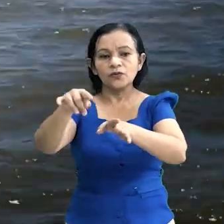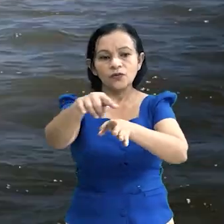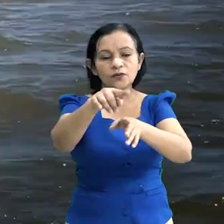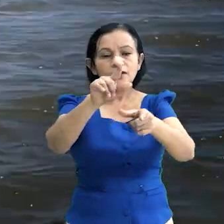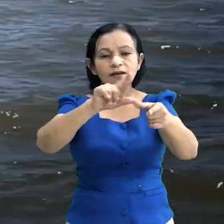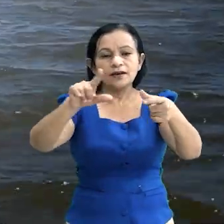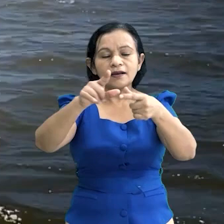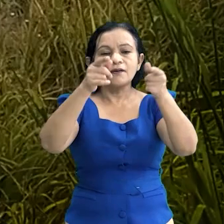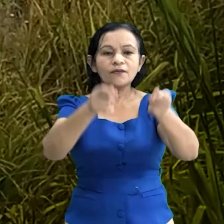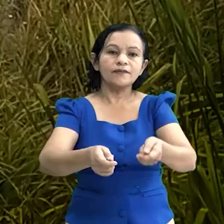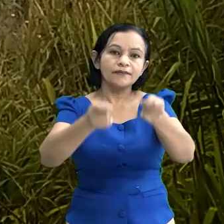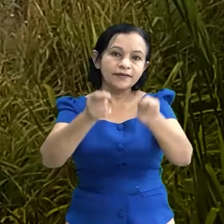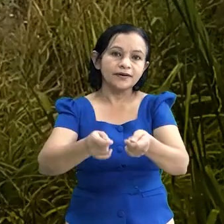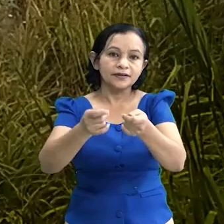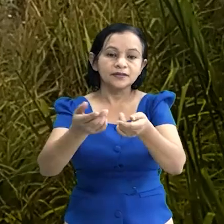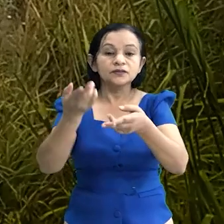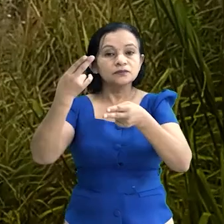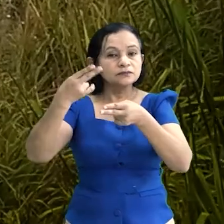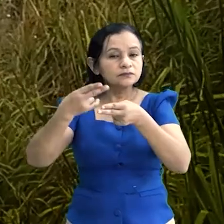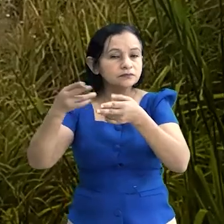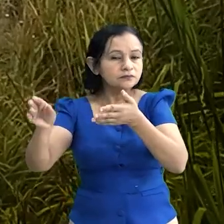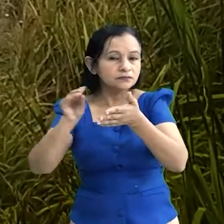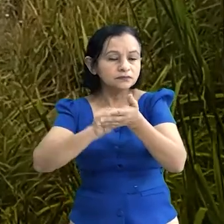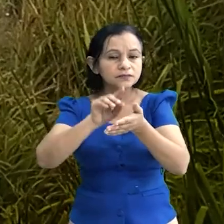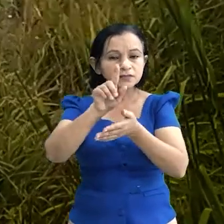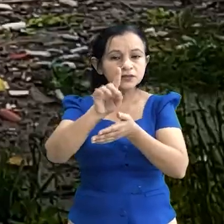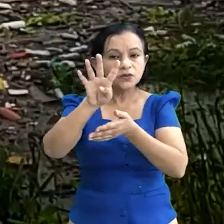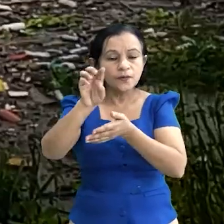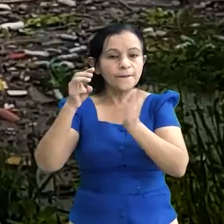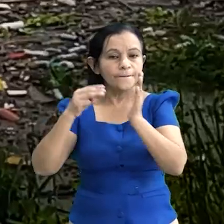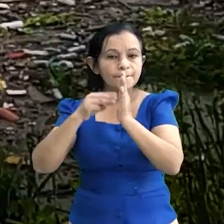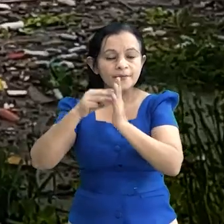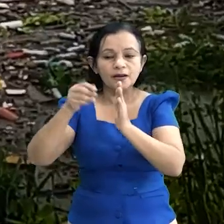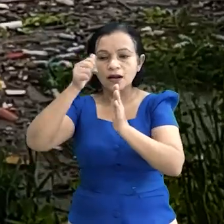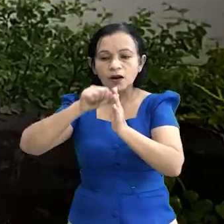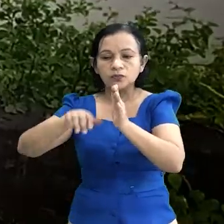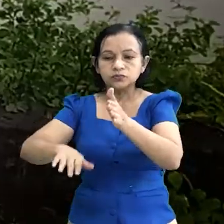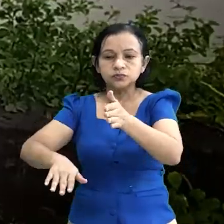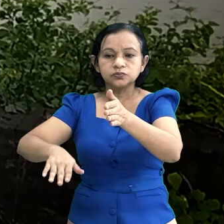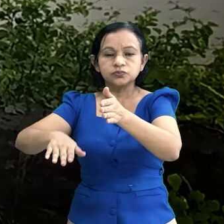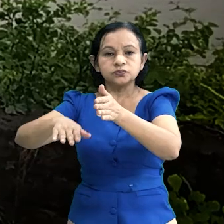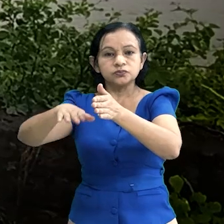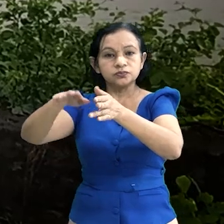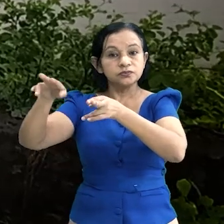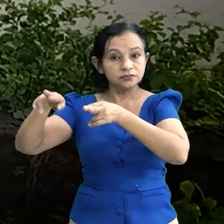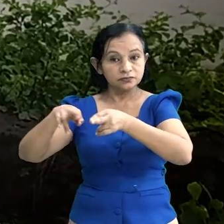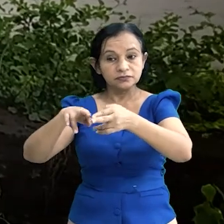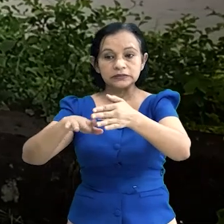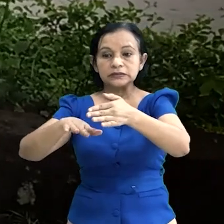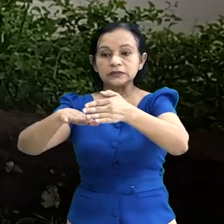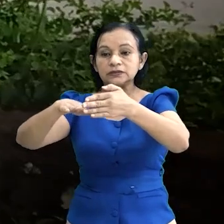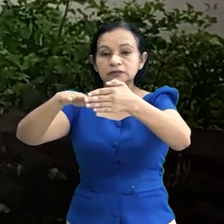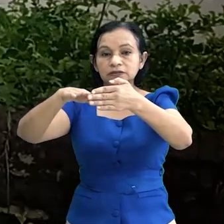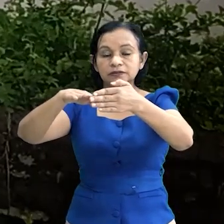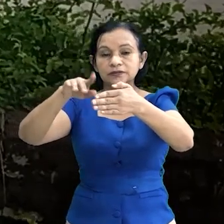Gran Lago de Granada. Según registros, unos 140 millones de metros cúbicos de agua almacena esta represa,